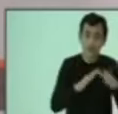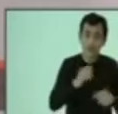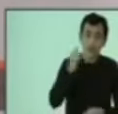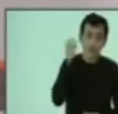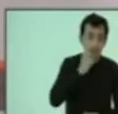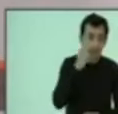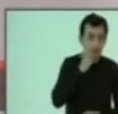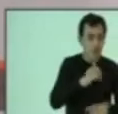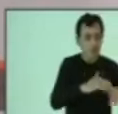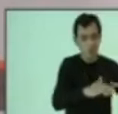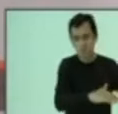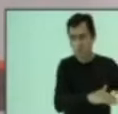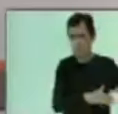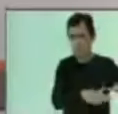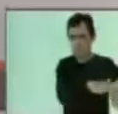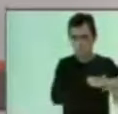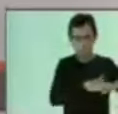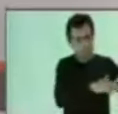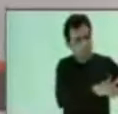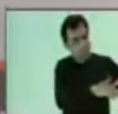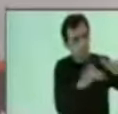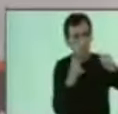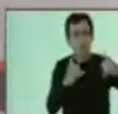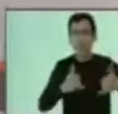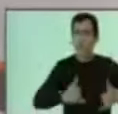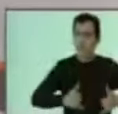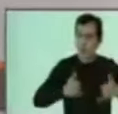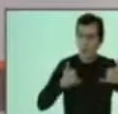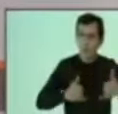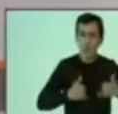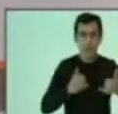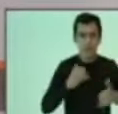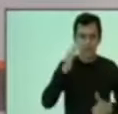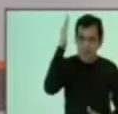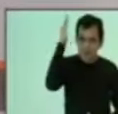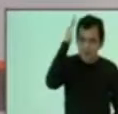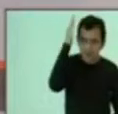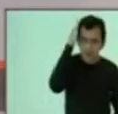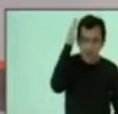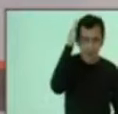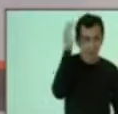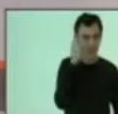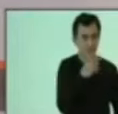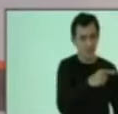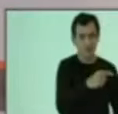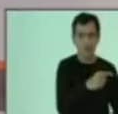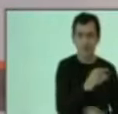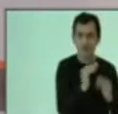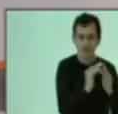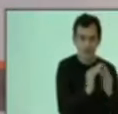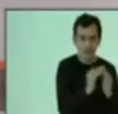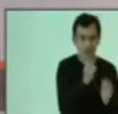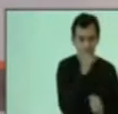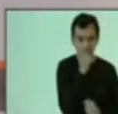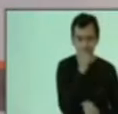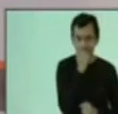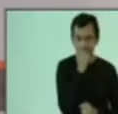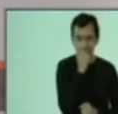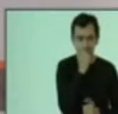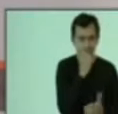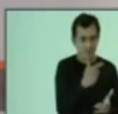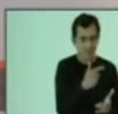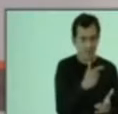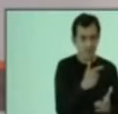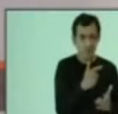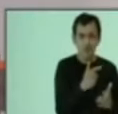la localidad, en su mayoría son jóvenes y jefes de familia, cambiando de residencia a otro municipio,